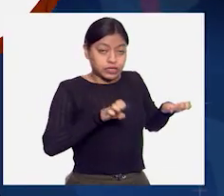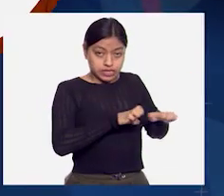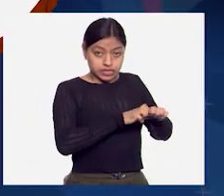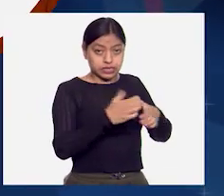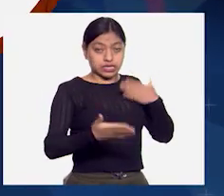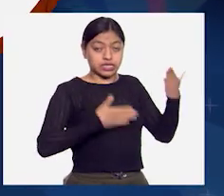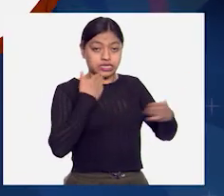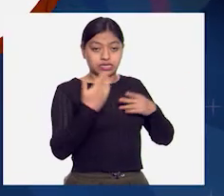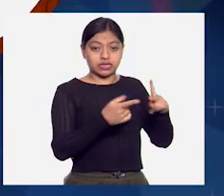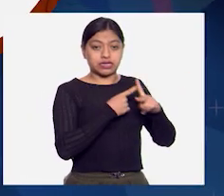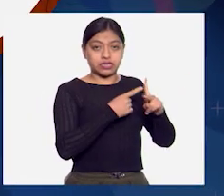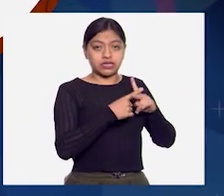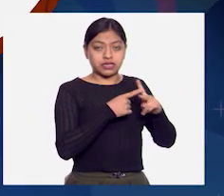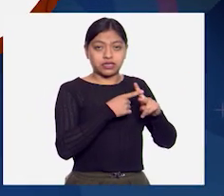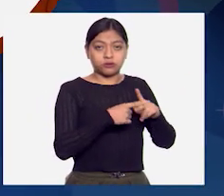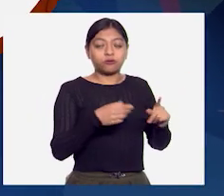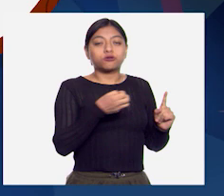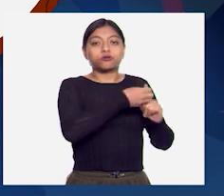Primero,